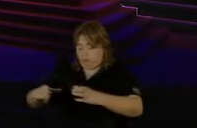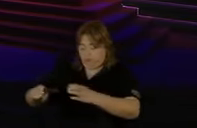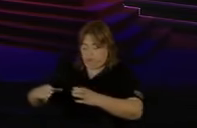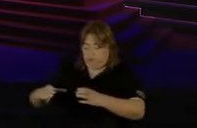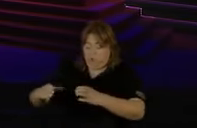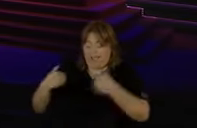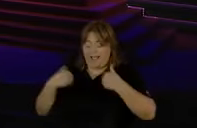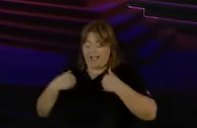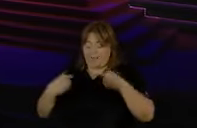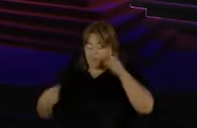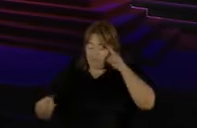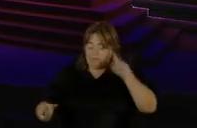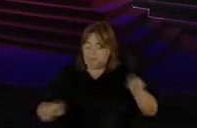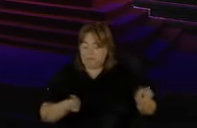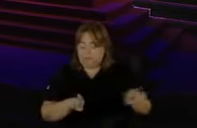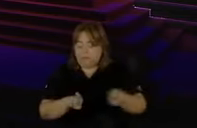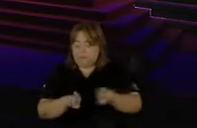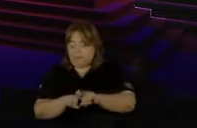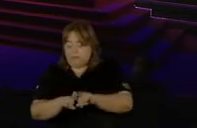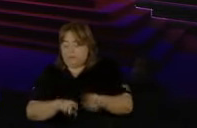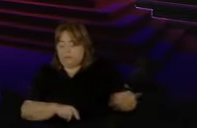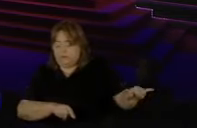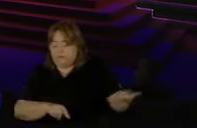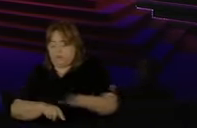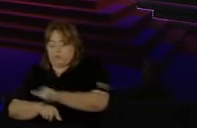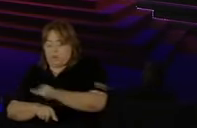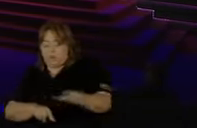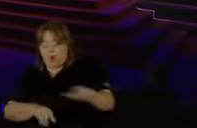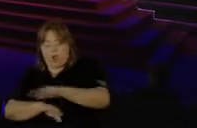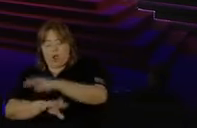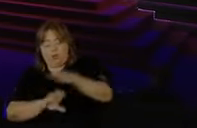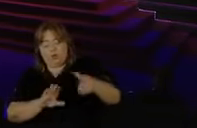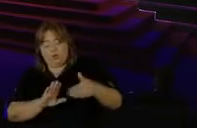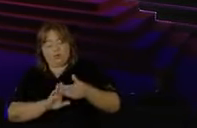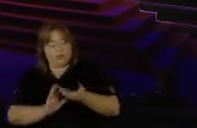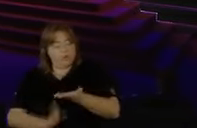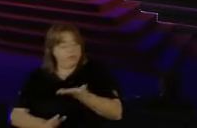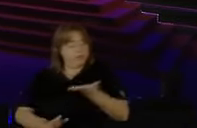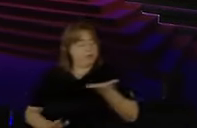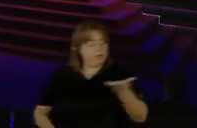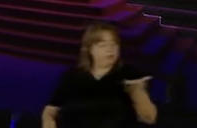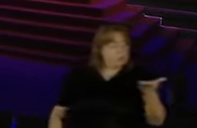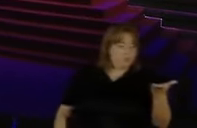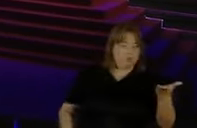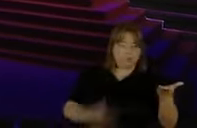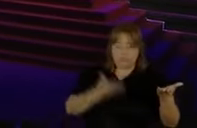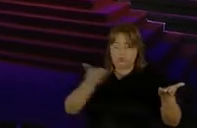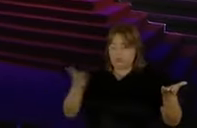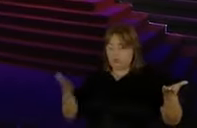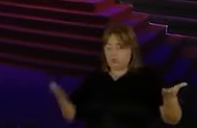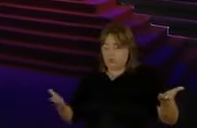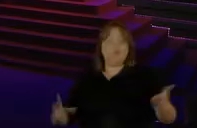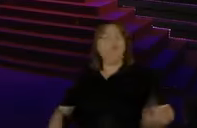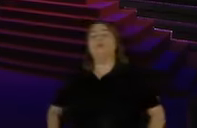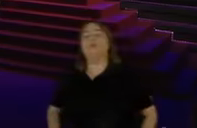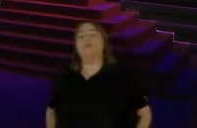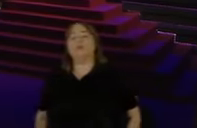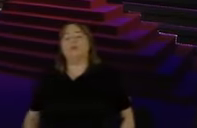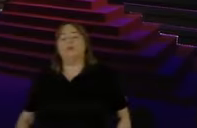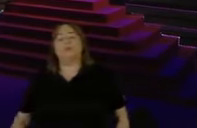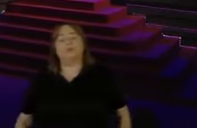algunas cosas. No te oigo. Porque, hermano, de momento descubrí, escucha